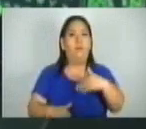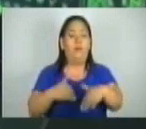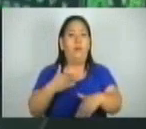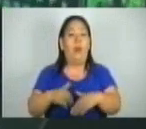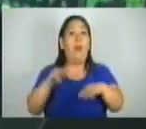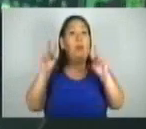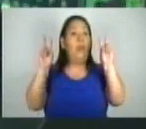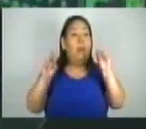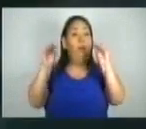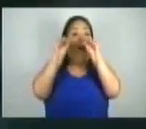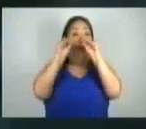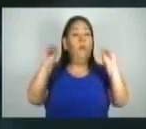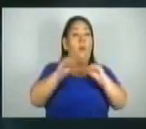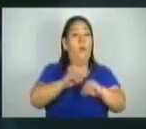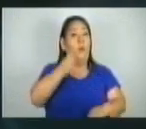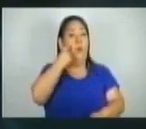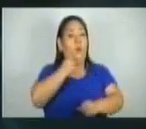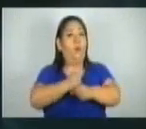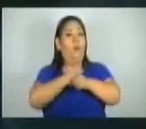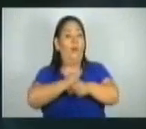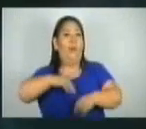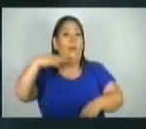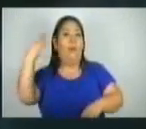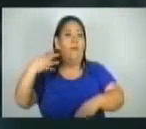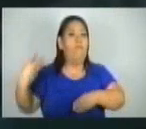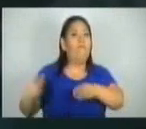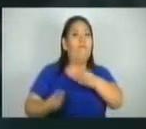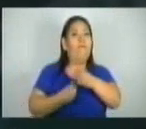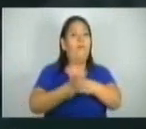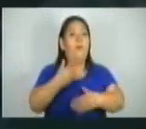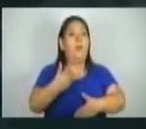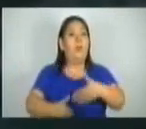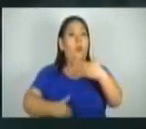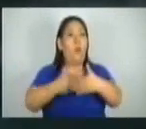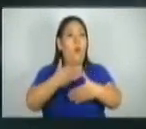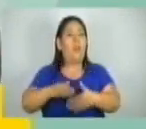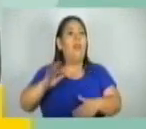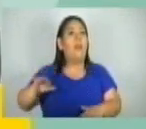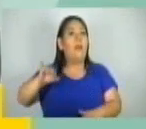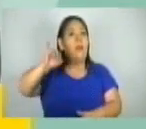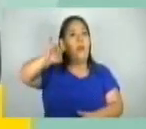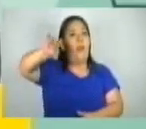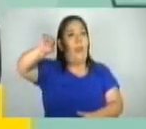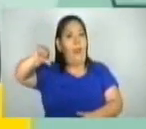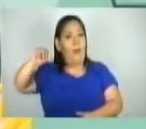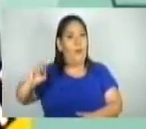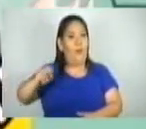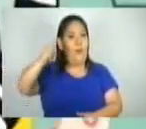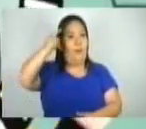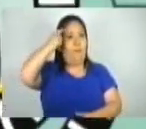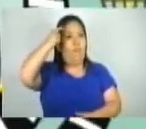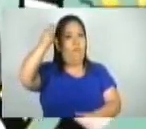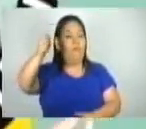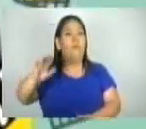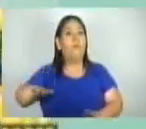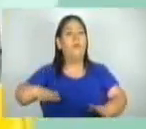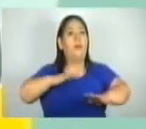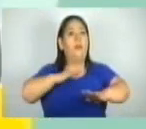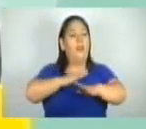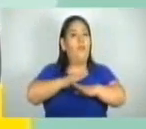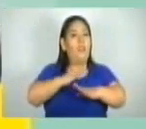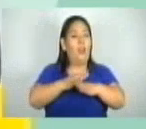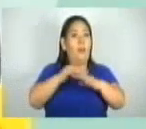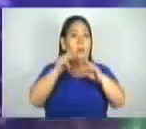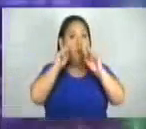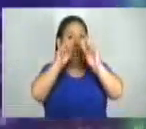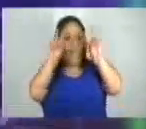ciberseguridad es decir incorporar tecnologías basadas en Inteligencia artificial para detectar y mitigar el fraude en tiempo